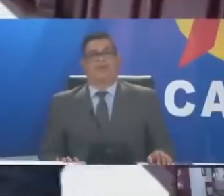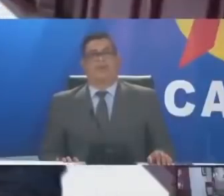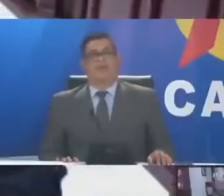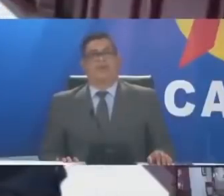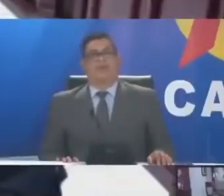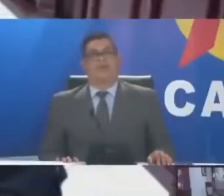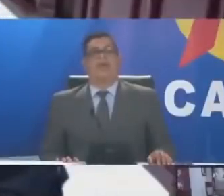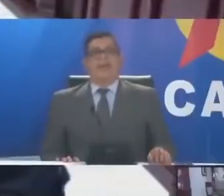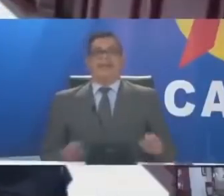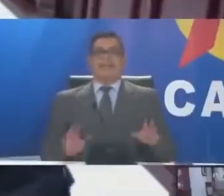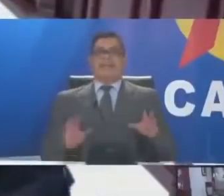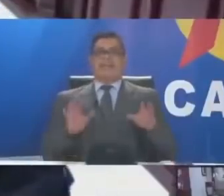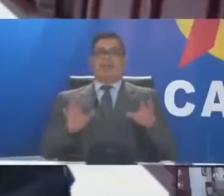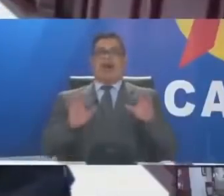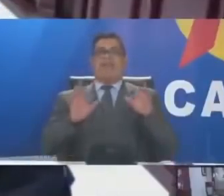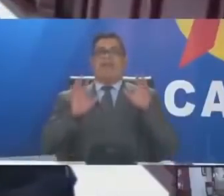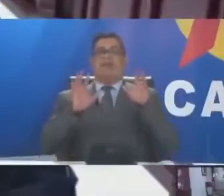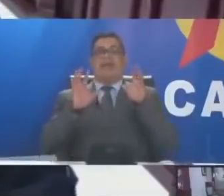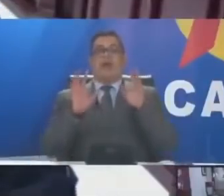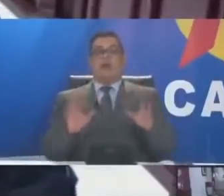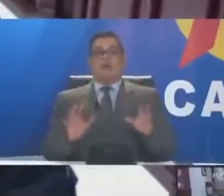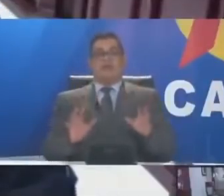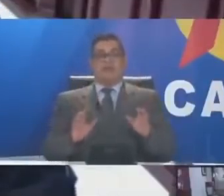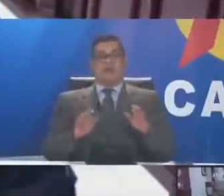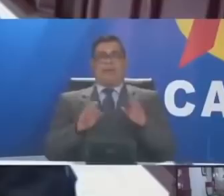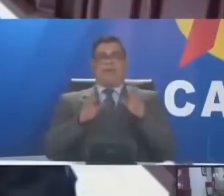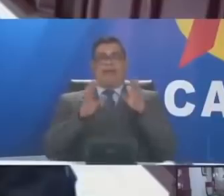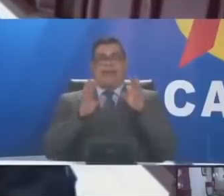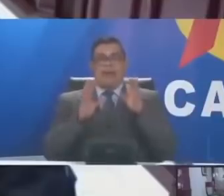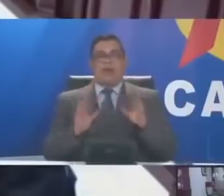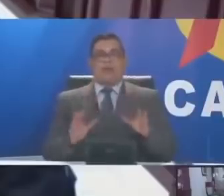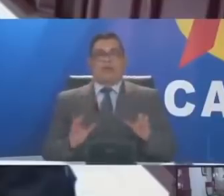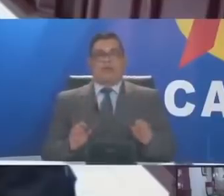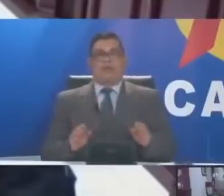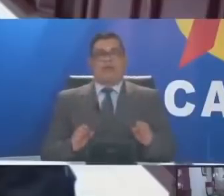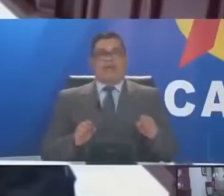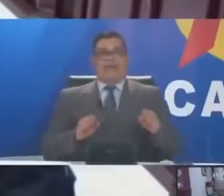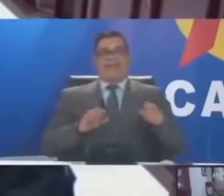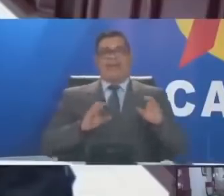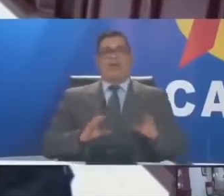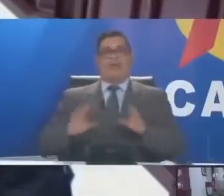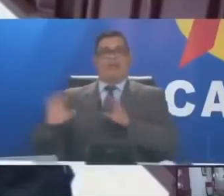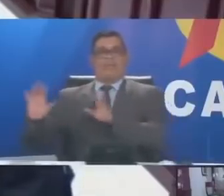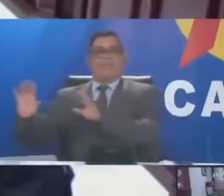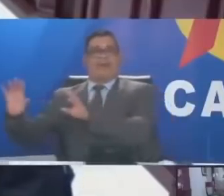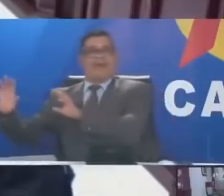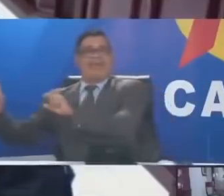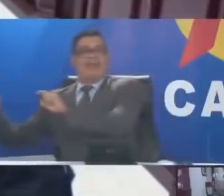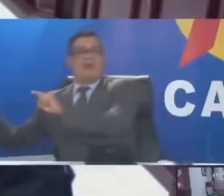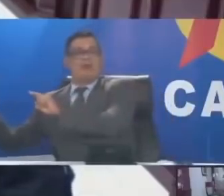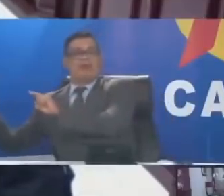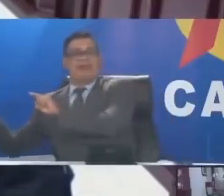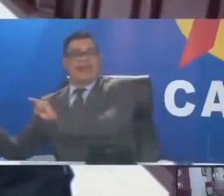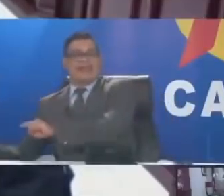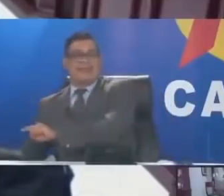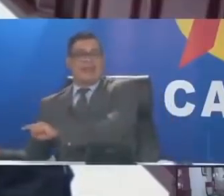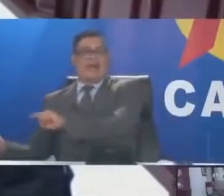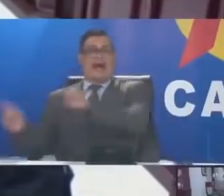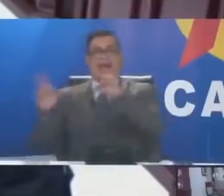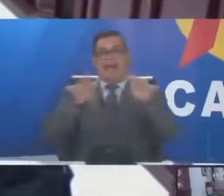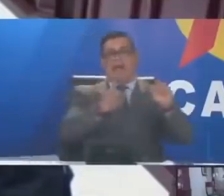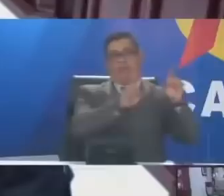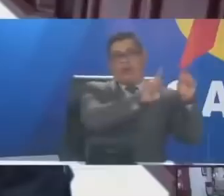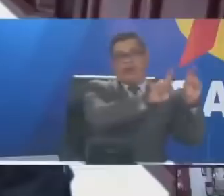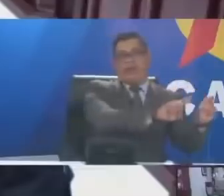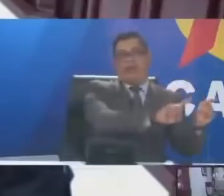entrampan en este tipo de temas interesante pastor del odio porque en el odio pastor se escuchan palabras de odio desde la